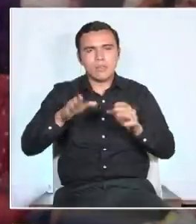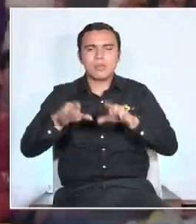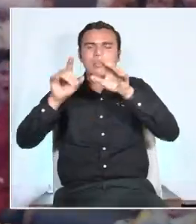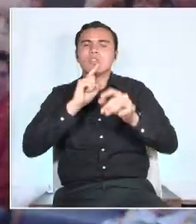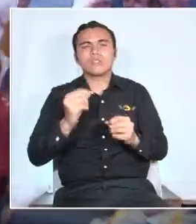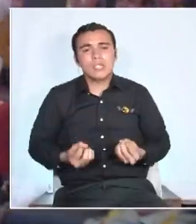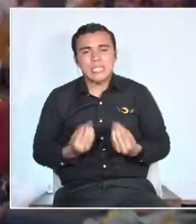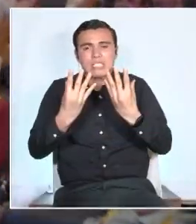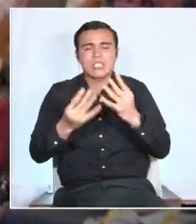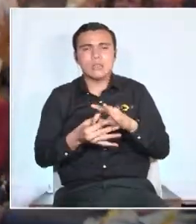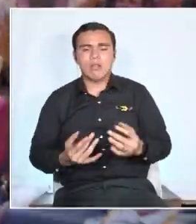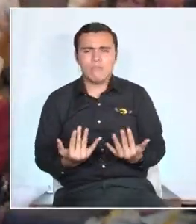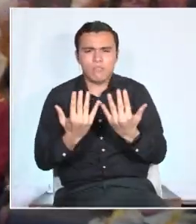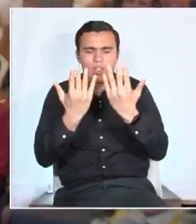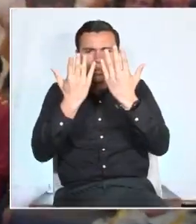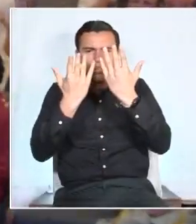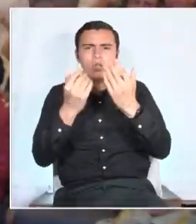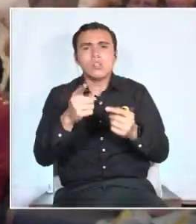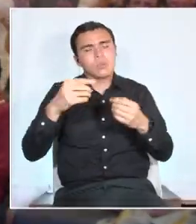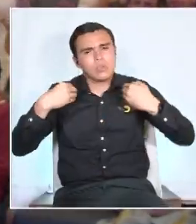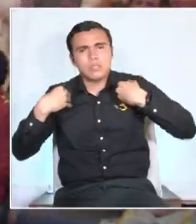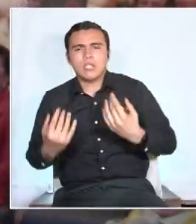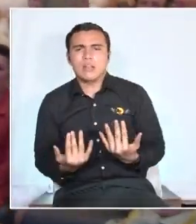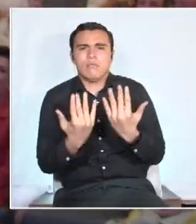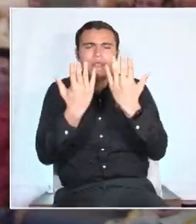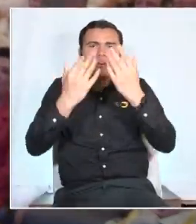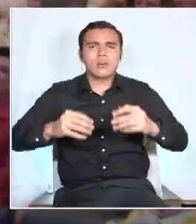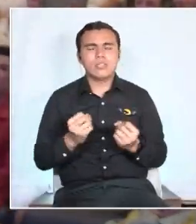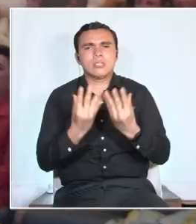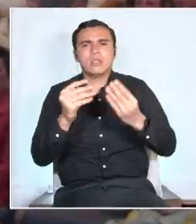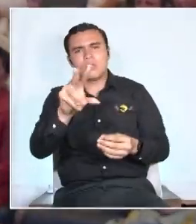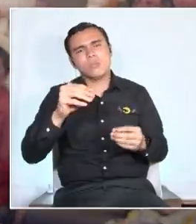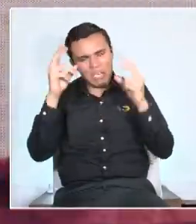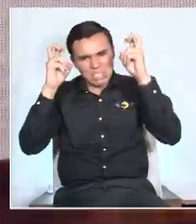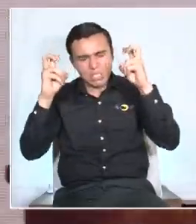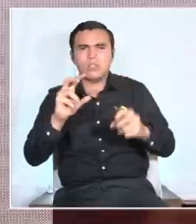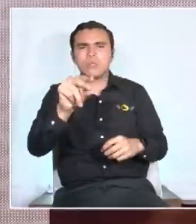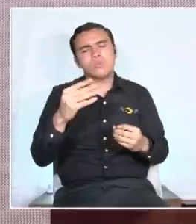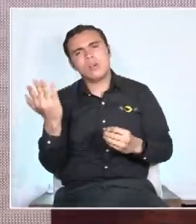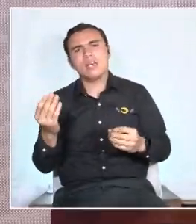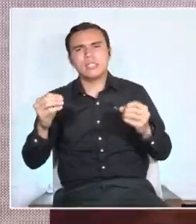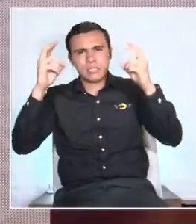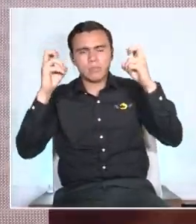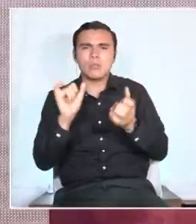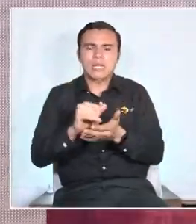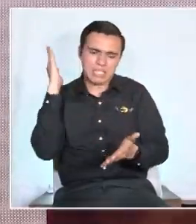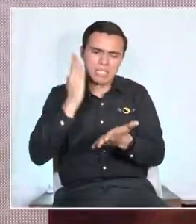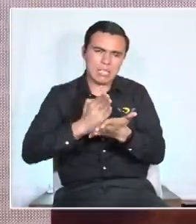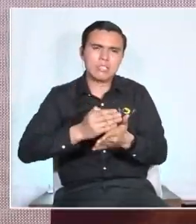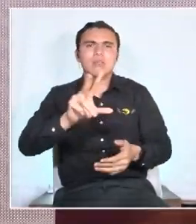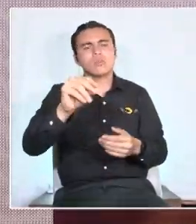estoy encendido en el fuego. Cuando tú tienes el fuego encendido, no hay diablo, no hay demonio que te detenga. No hay